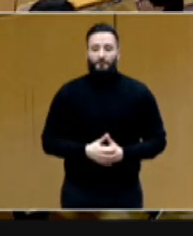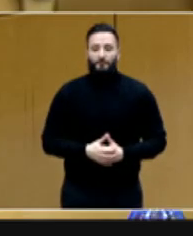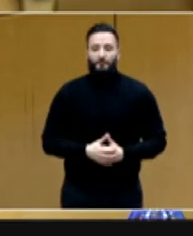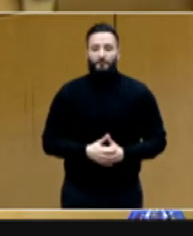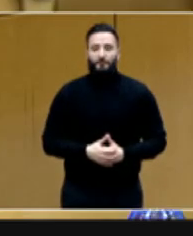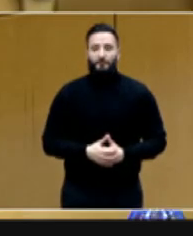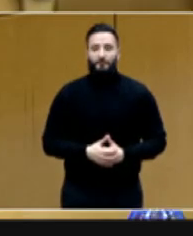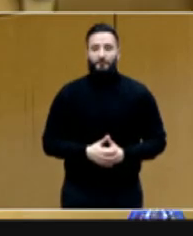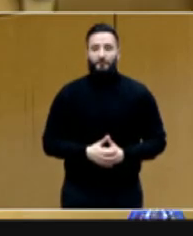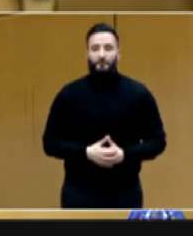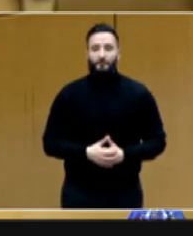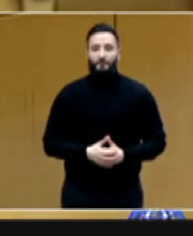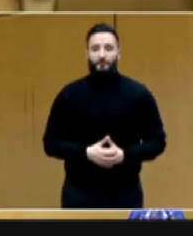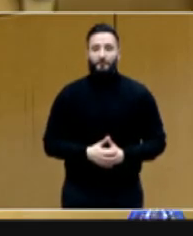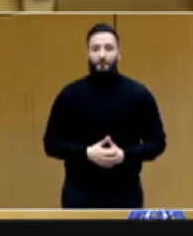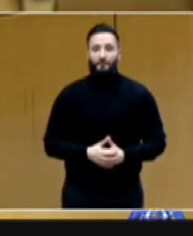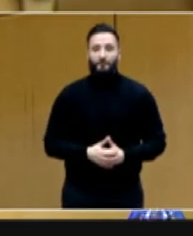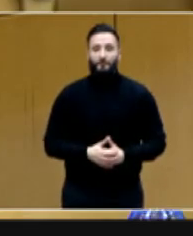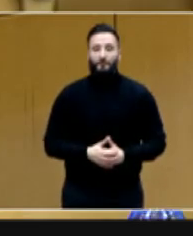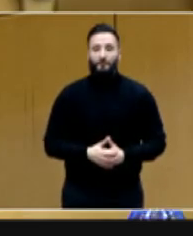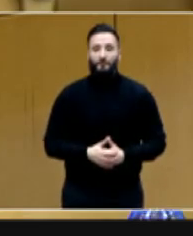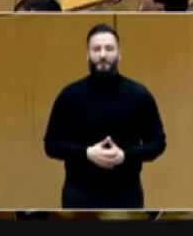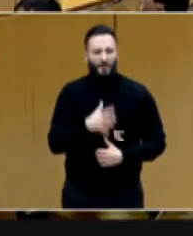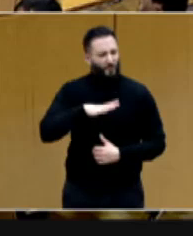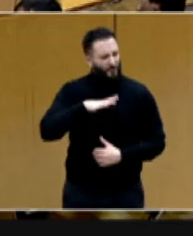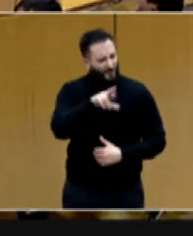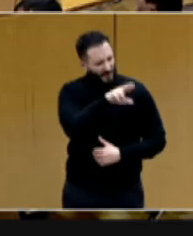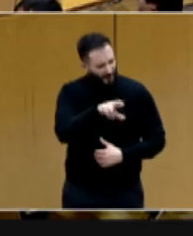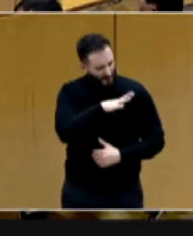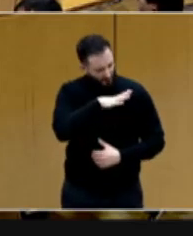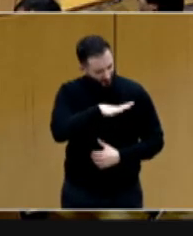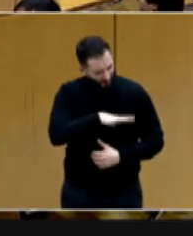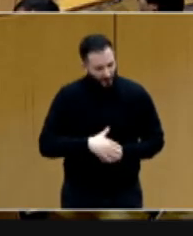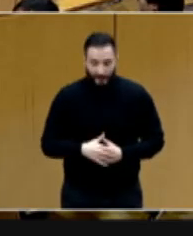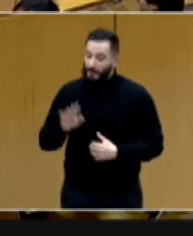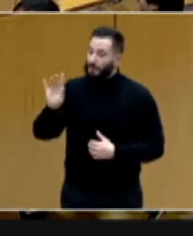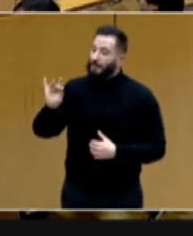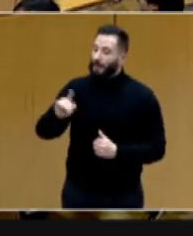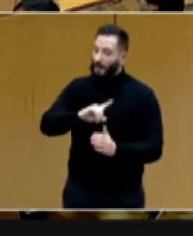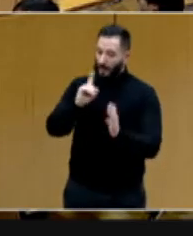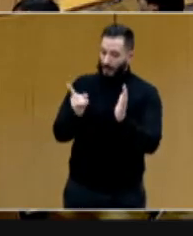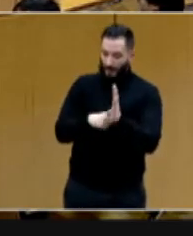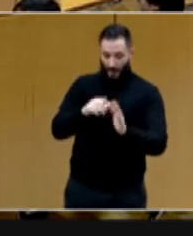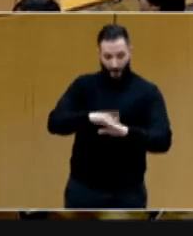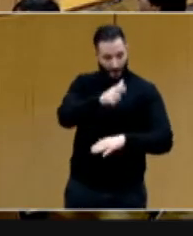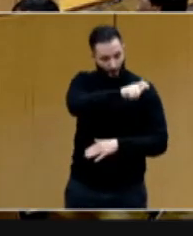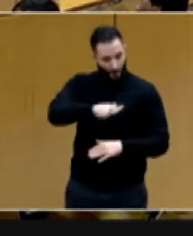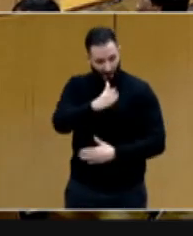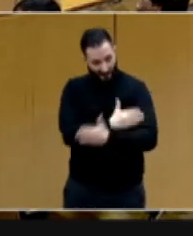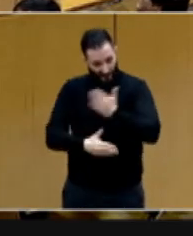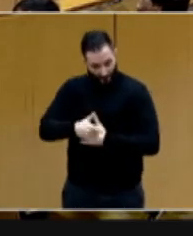me lo puedo repetir por favor qué implica la ley para para nosotros como personas con